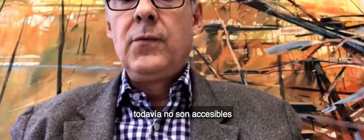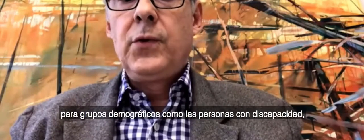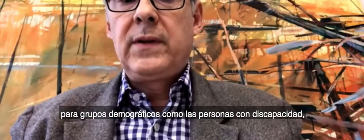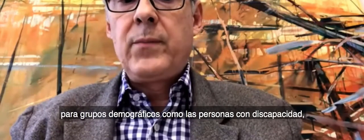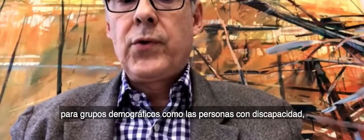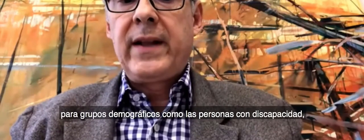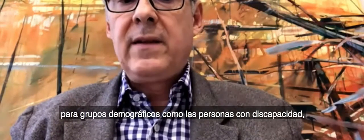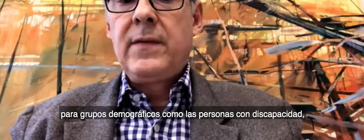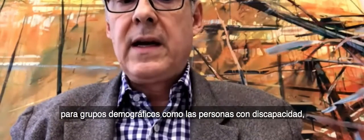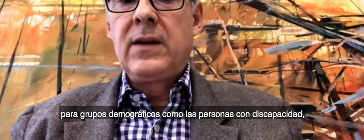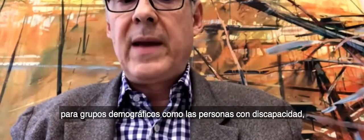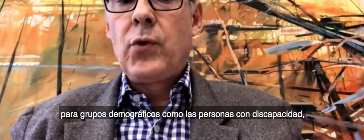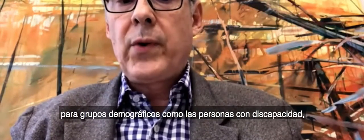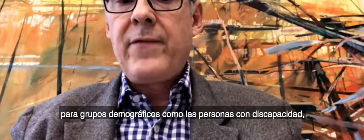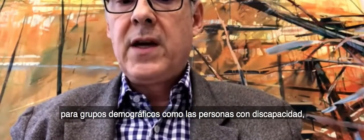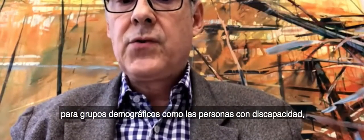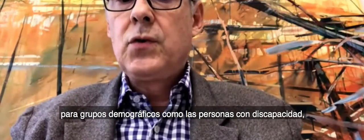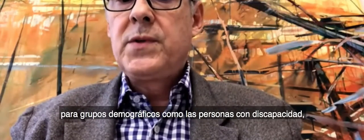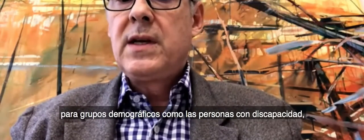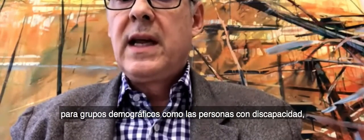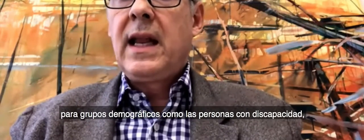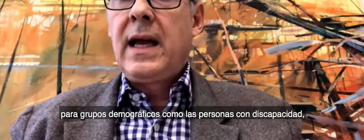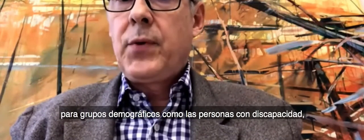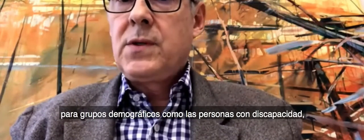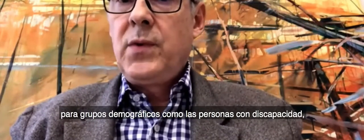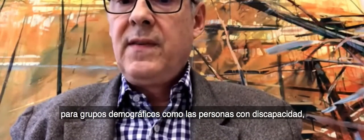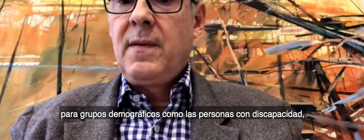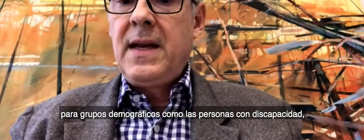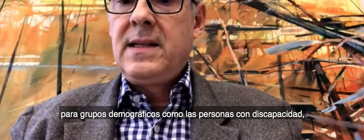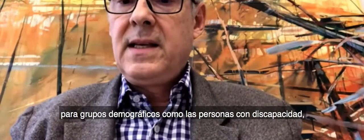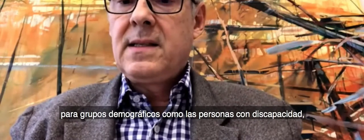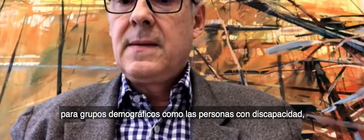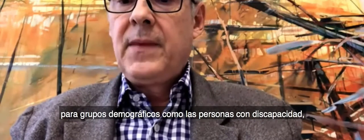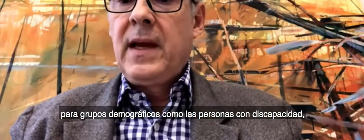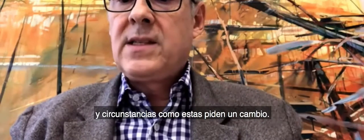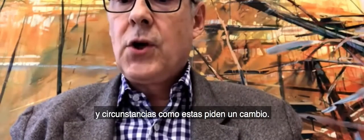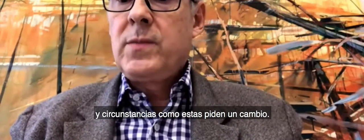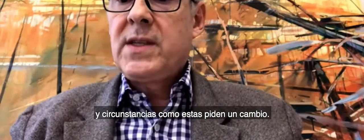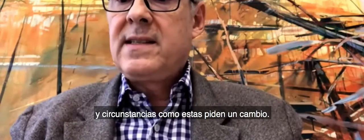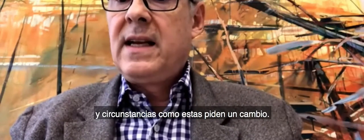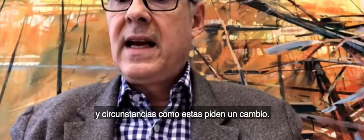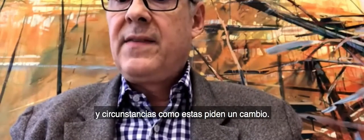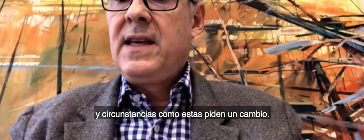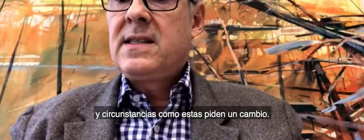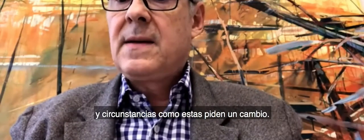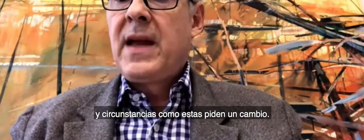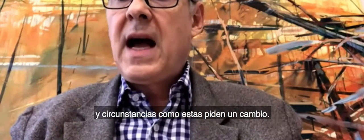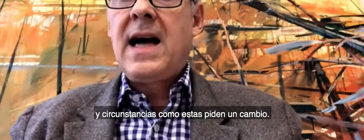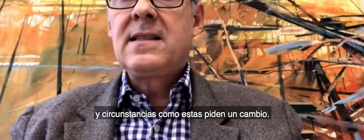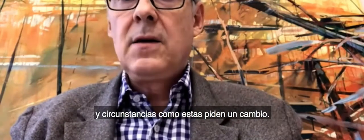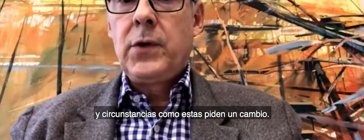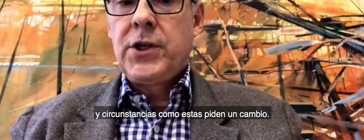for demographic groups like persons with disabilities and circumstances like these